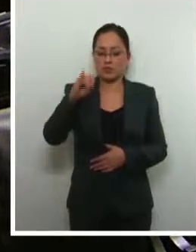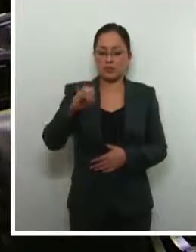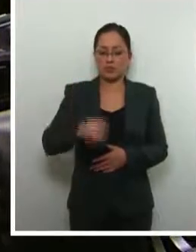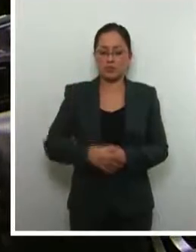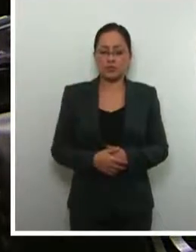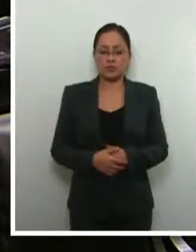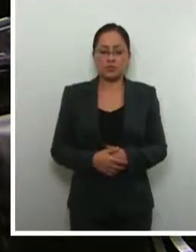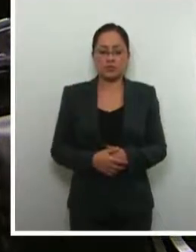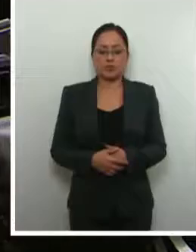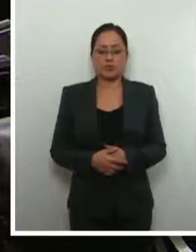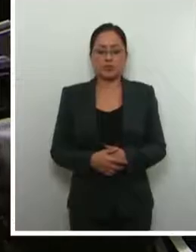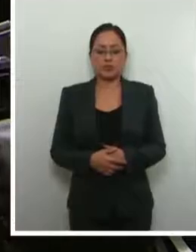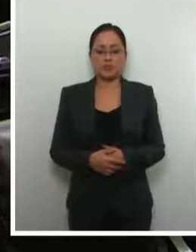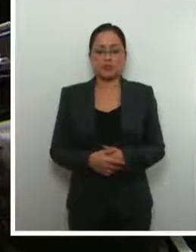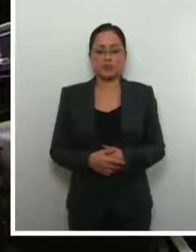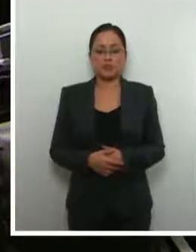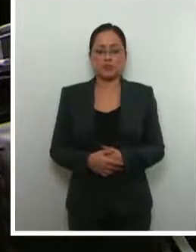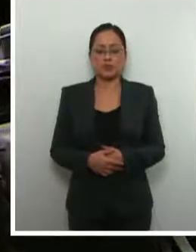Martínez Gómez, a favor.